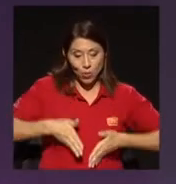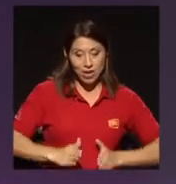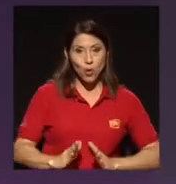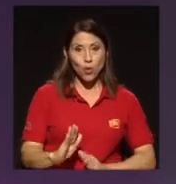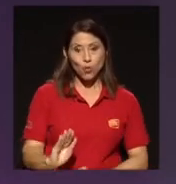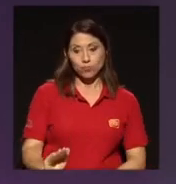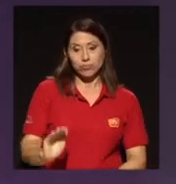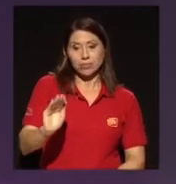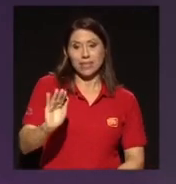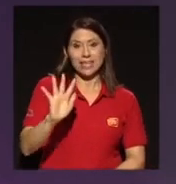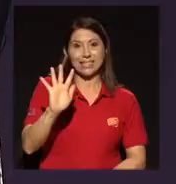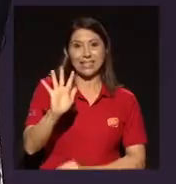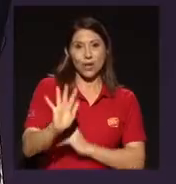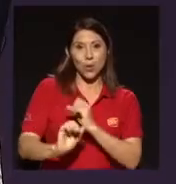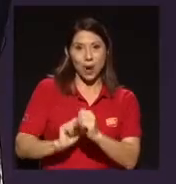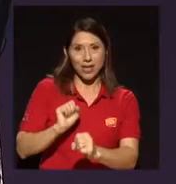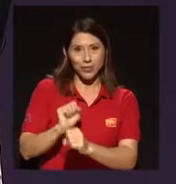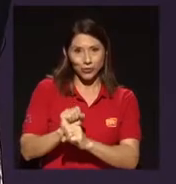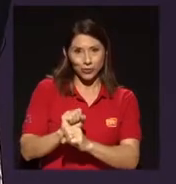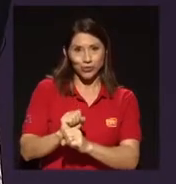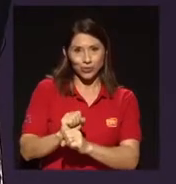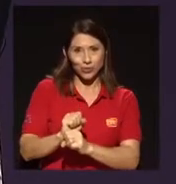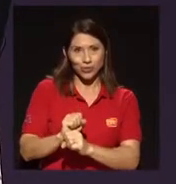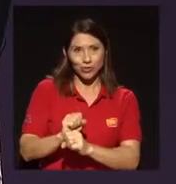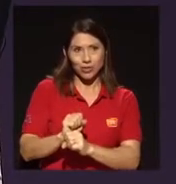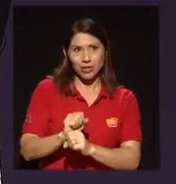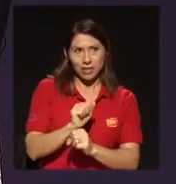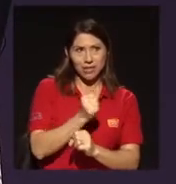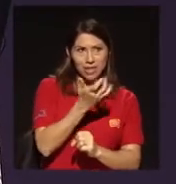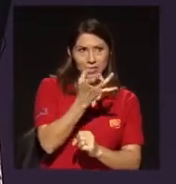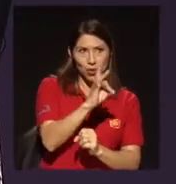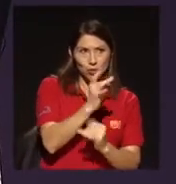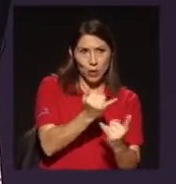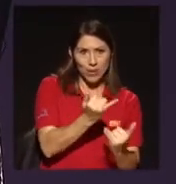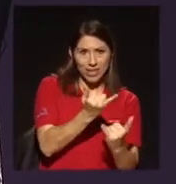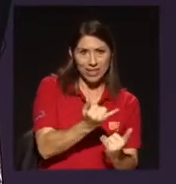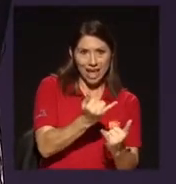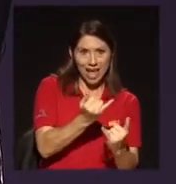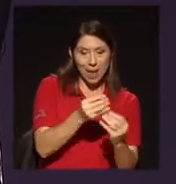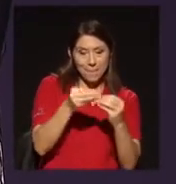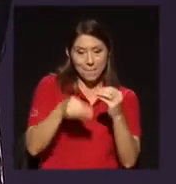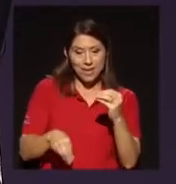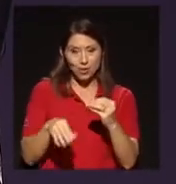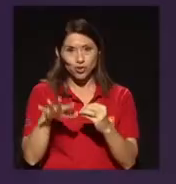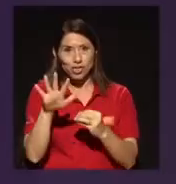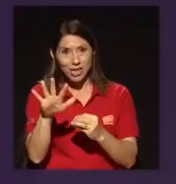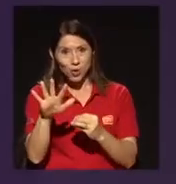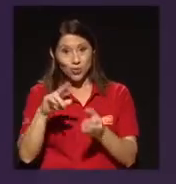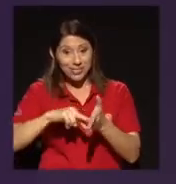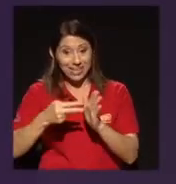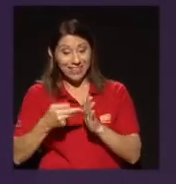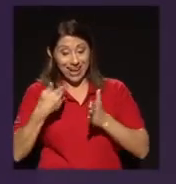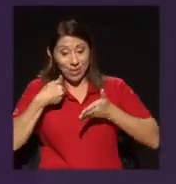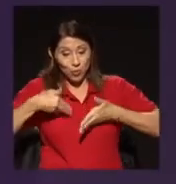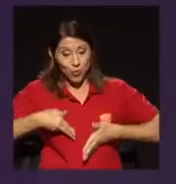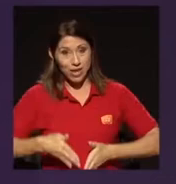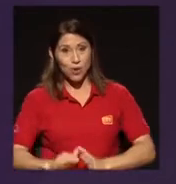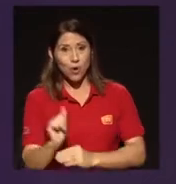a qué edad lo tuvo. Uh-huh. 18 menos 5, ¿cuántos años? 13. Y tiene uno de